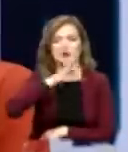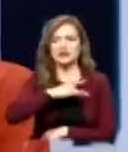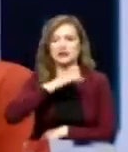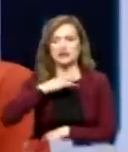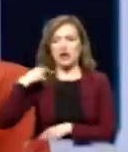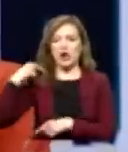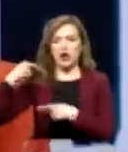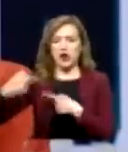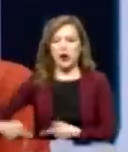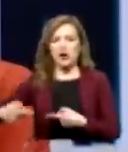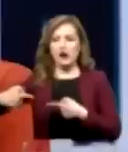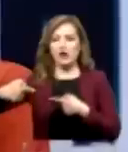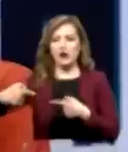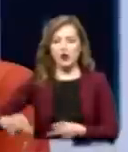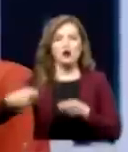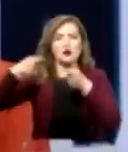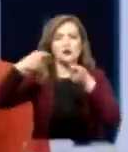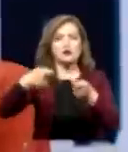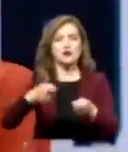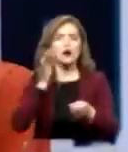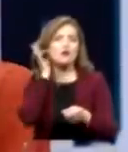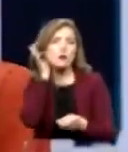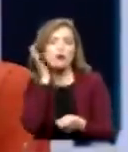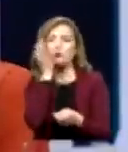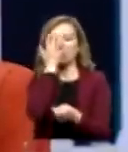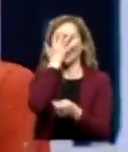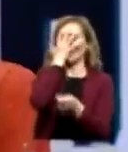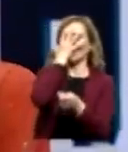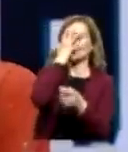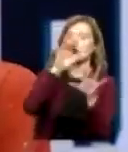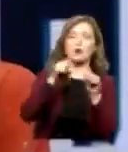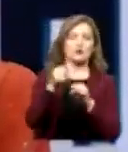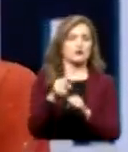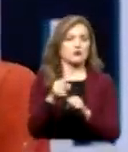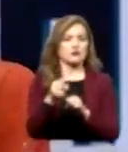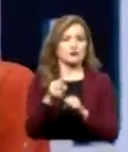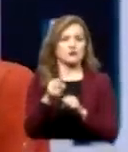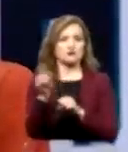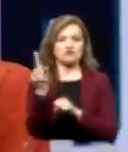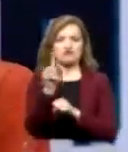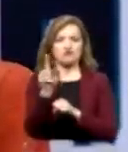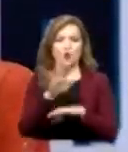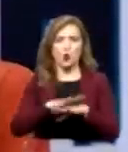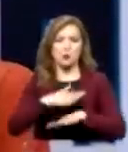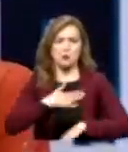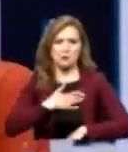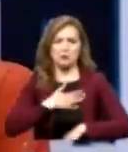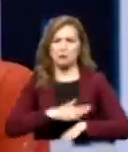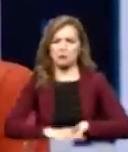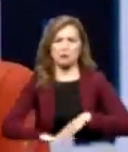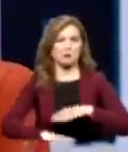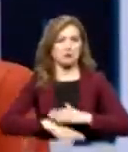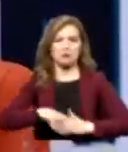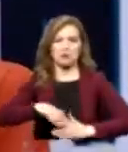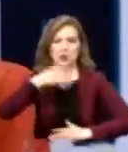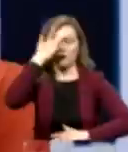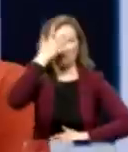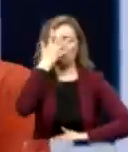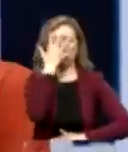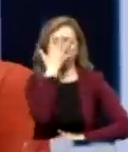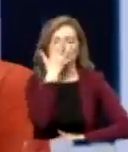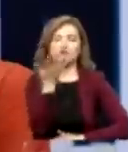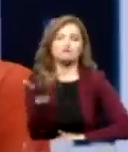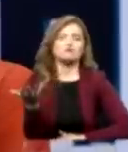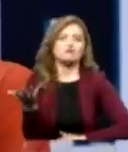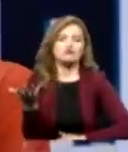que la mujer tiene que tener vergüenza por lo que le pasó. Tenemos que entender que no fue nuestra culpa y que no tenemos por qué tener vergüenza.